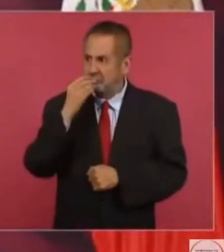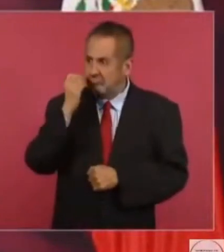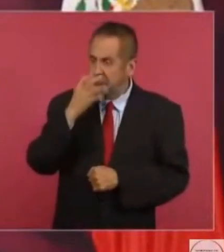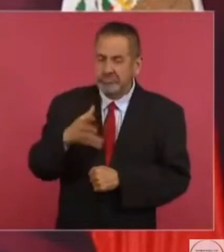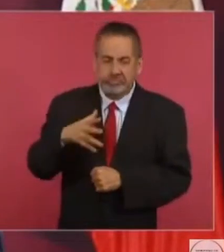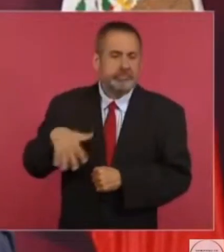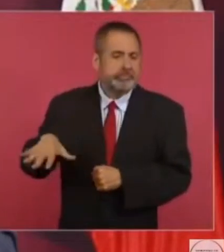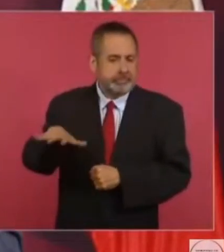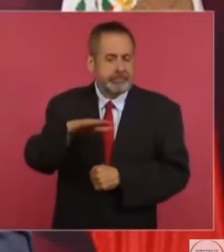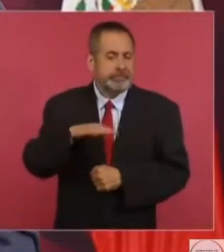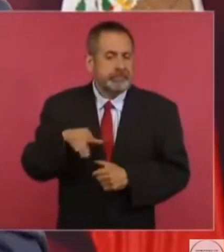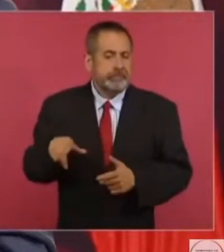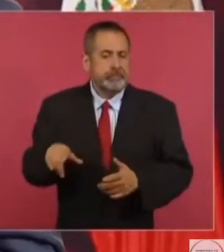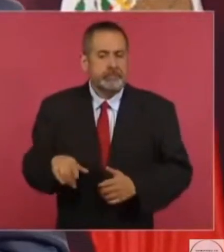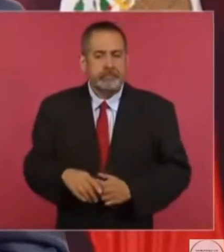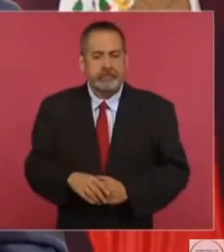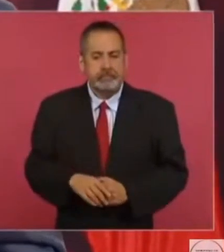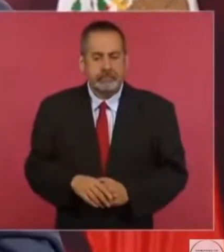En